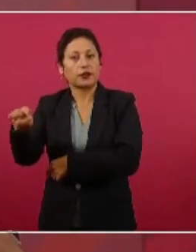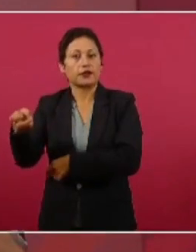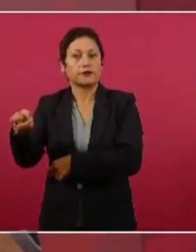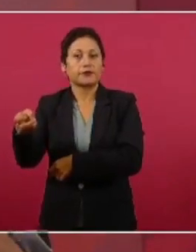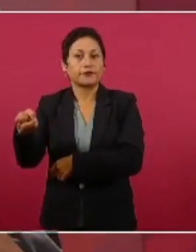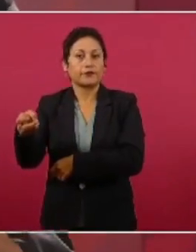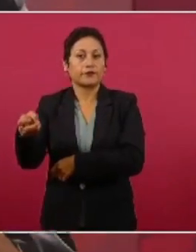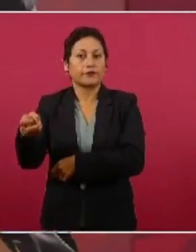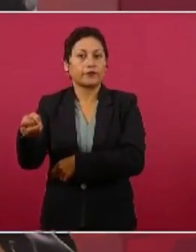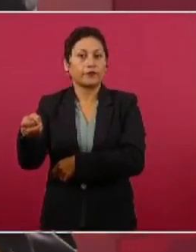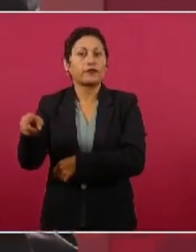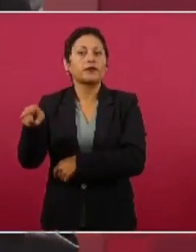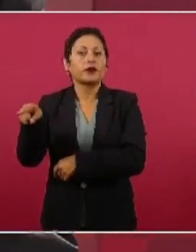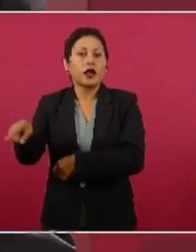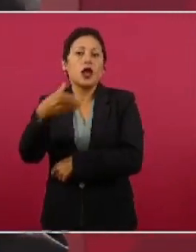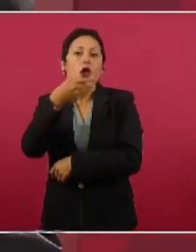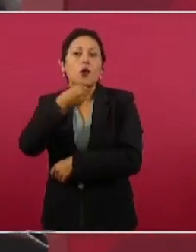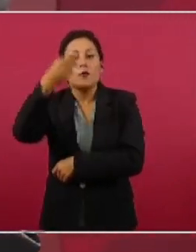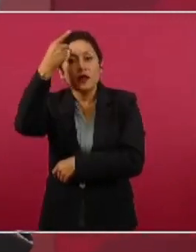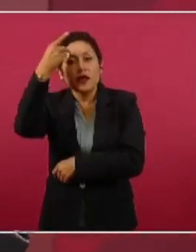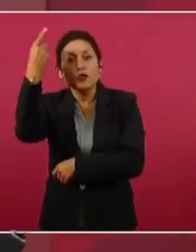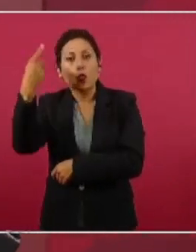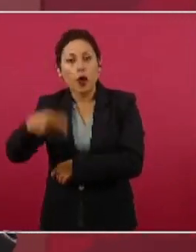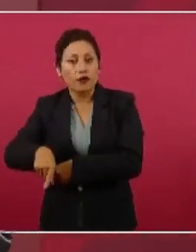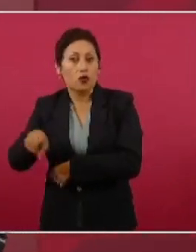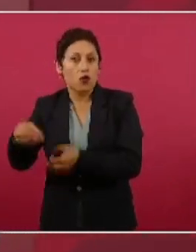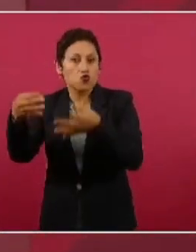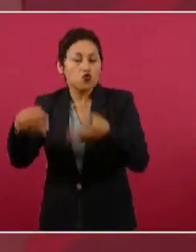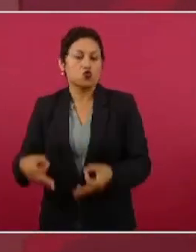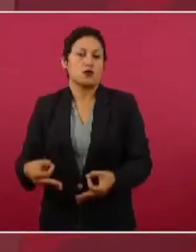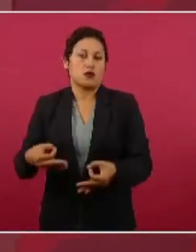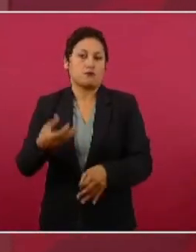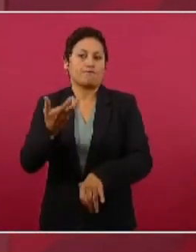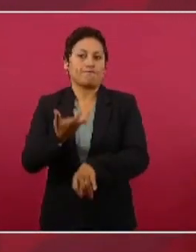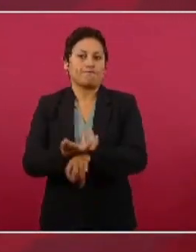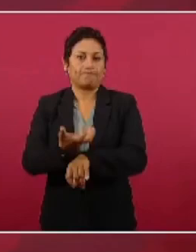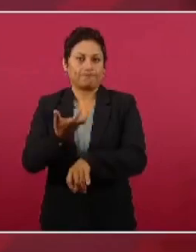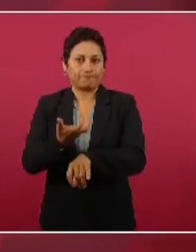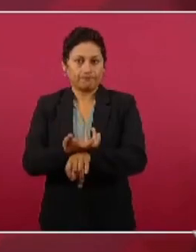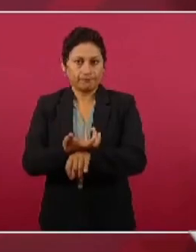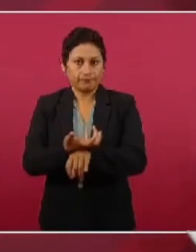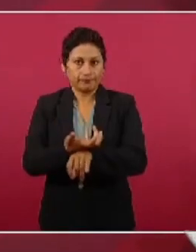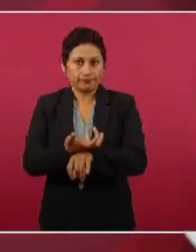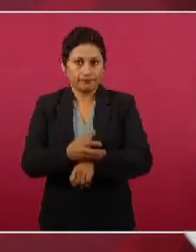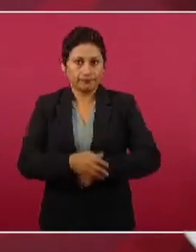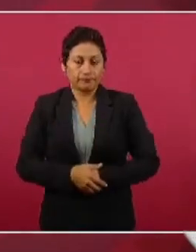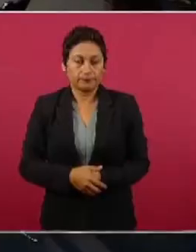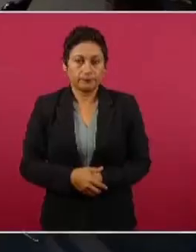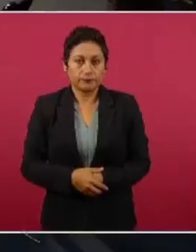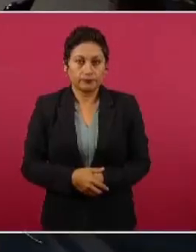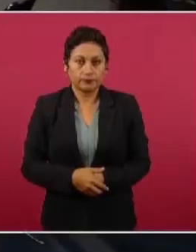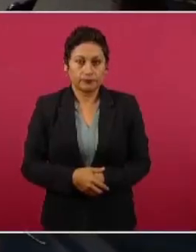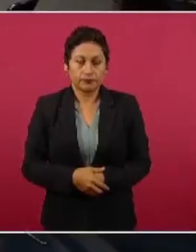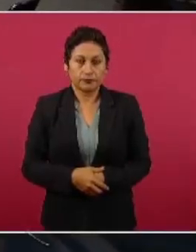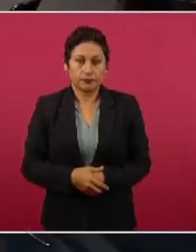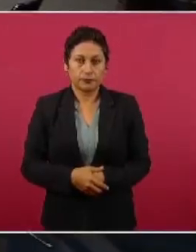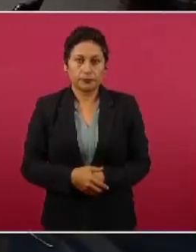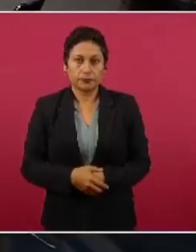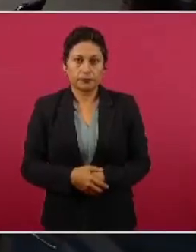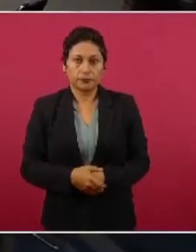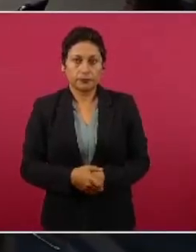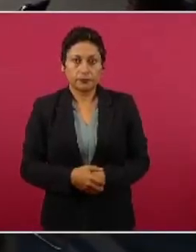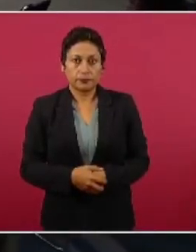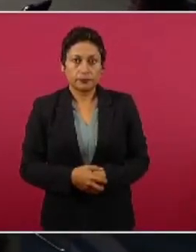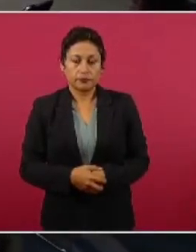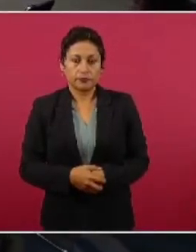que era un estadounidense. Eh,